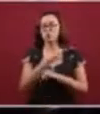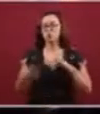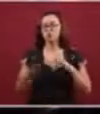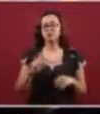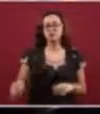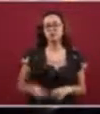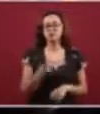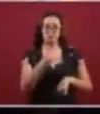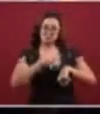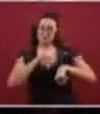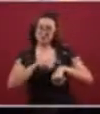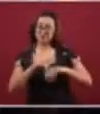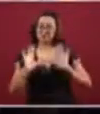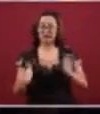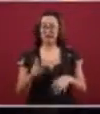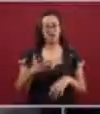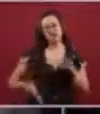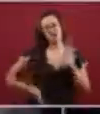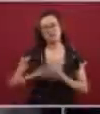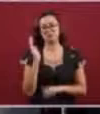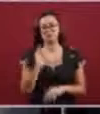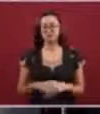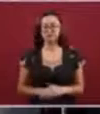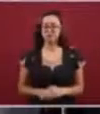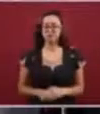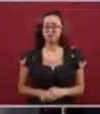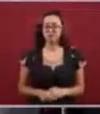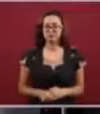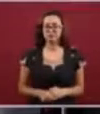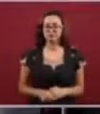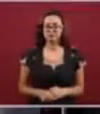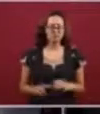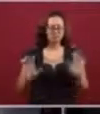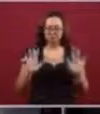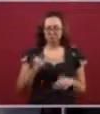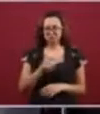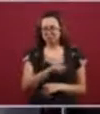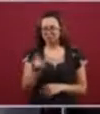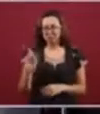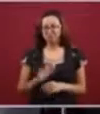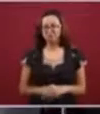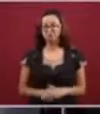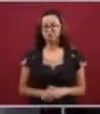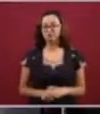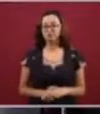última pregunta, porque nos están diciendo que nos tenemos que ir. Sí, cualquiera, sí.